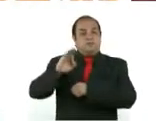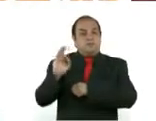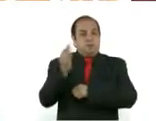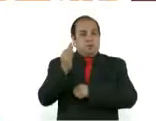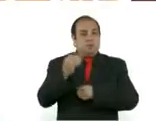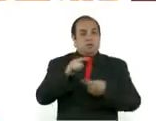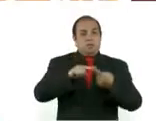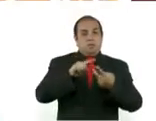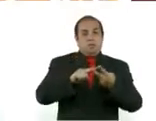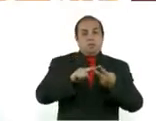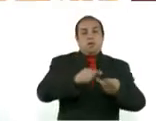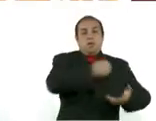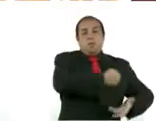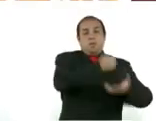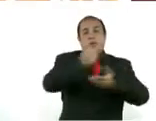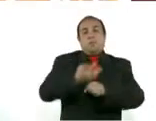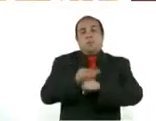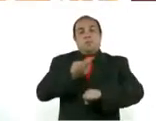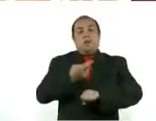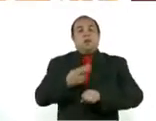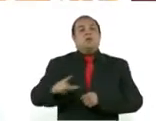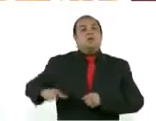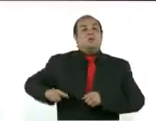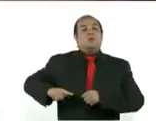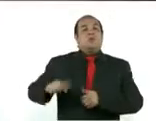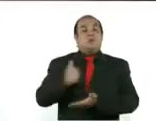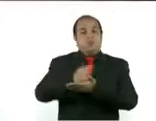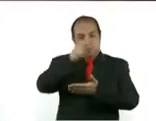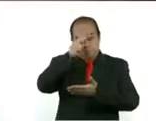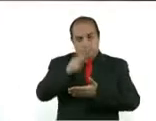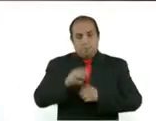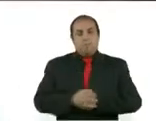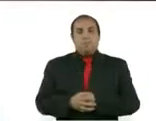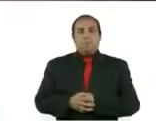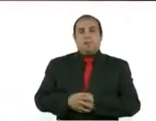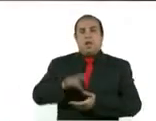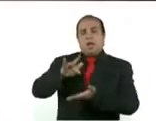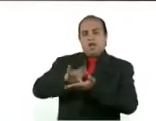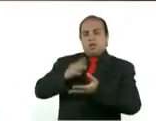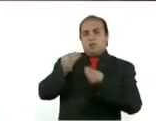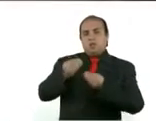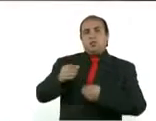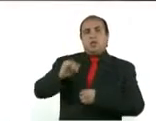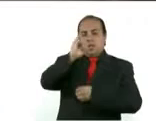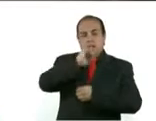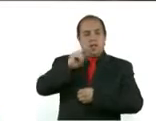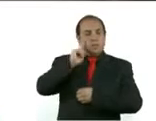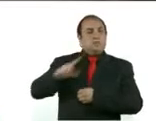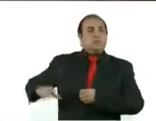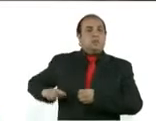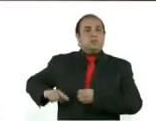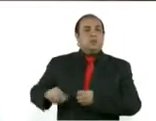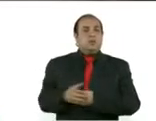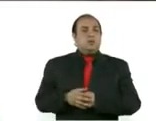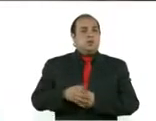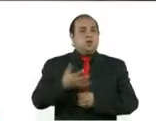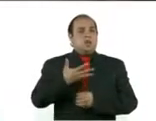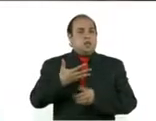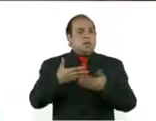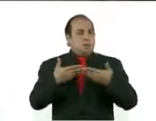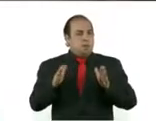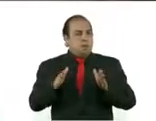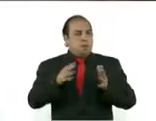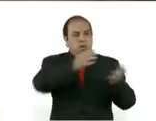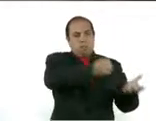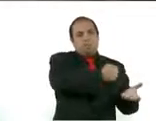bimestres, pero el próximo año todos desde el primer día del año. Eso implicará que haya mayor inversión por parte